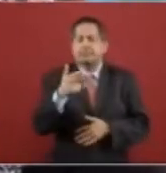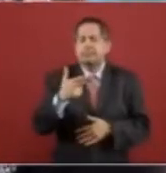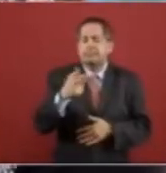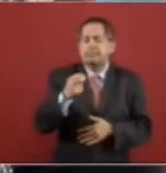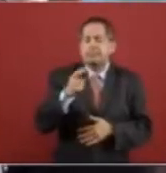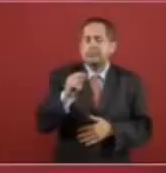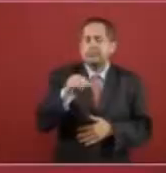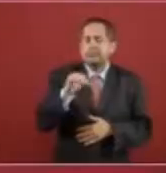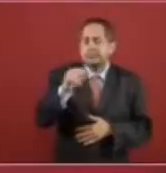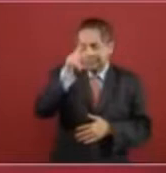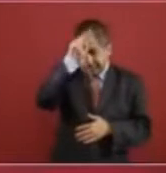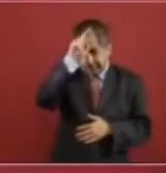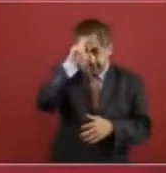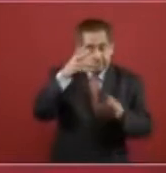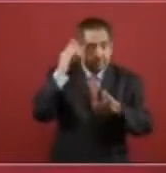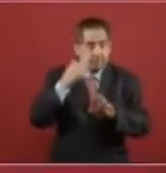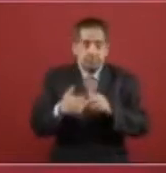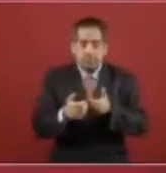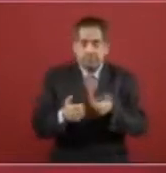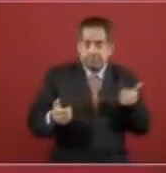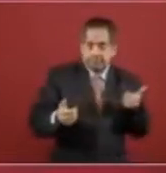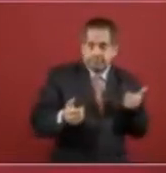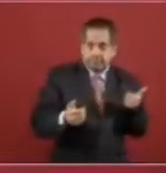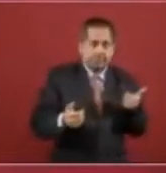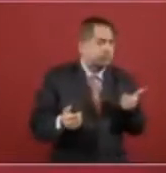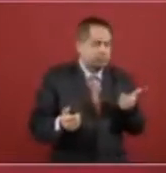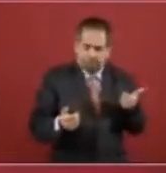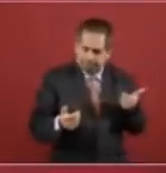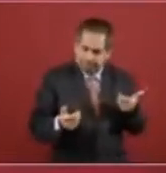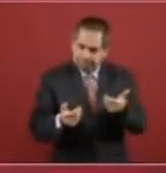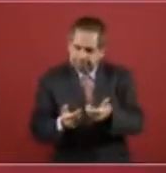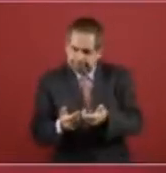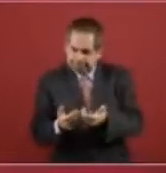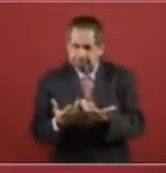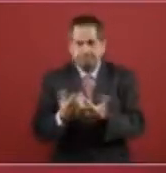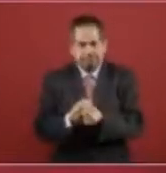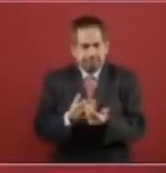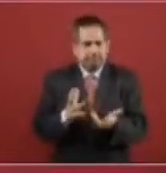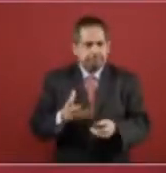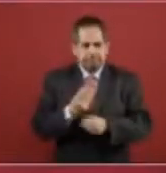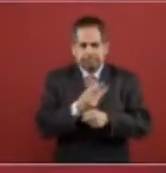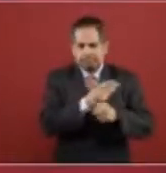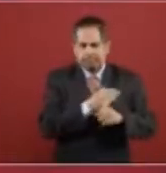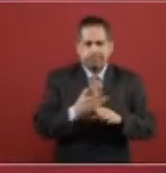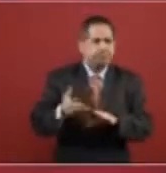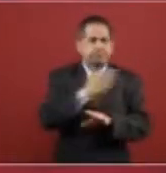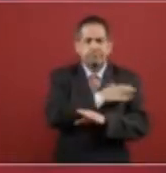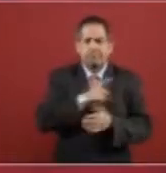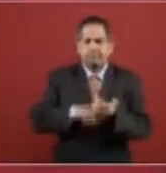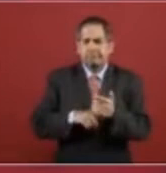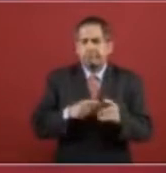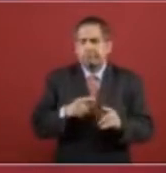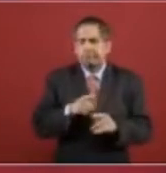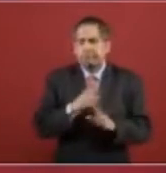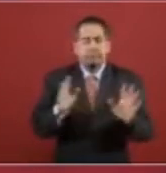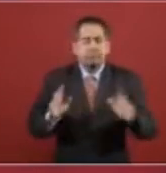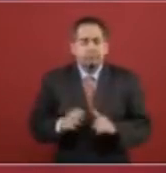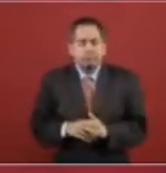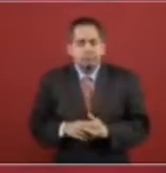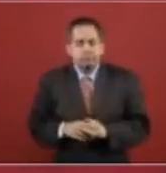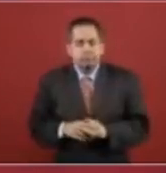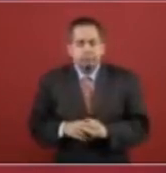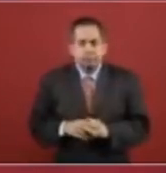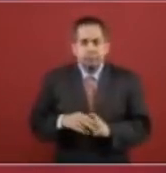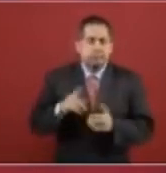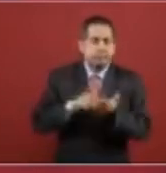sido quitado del bosque de chapultepec x digamos que después del